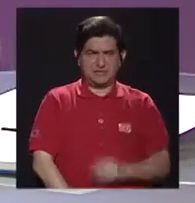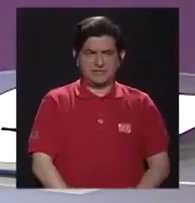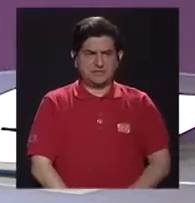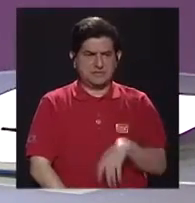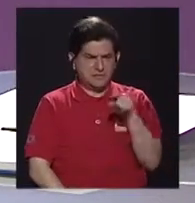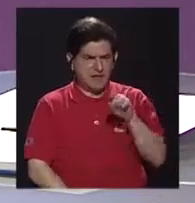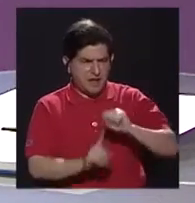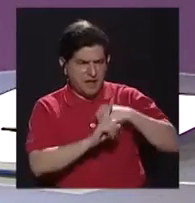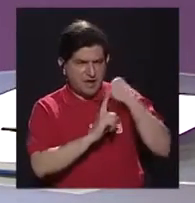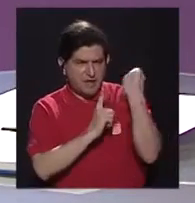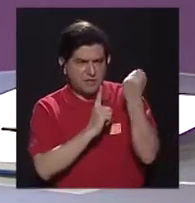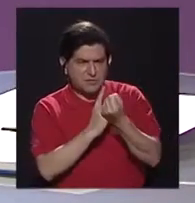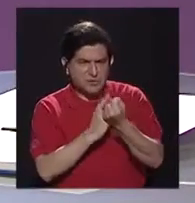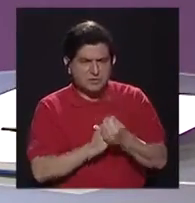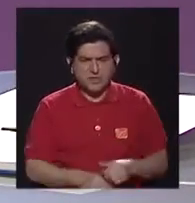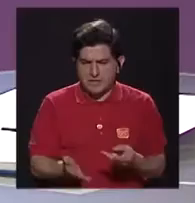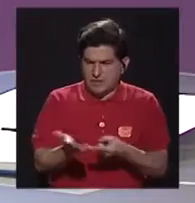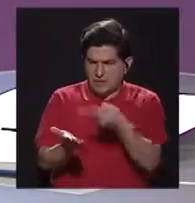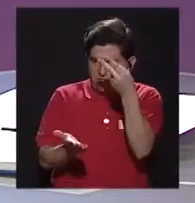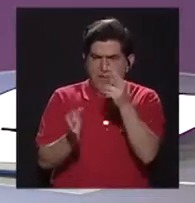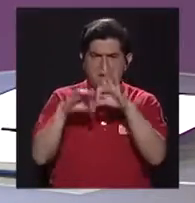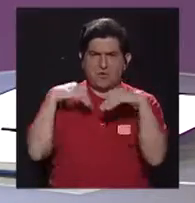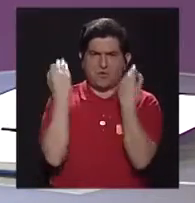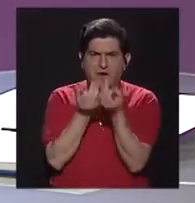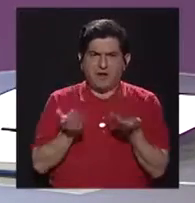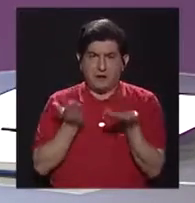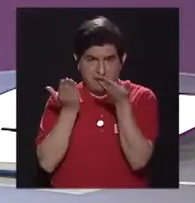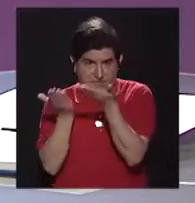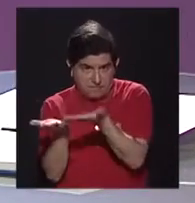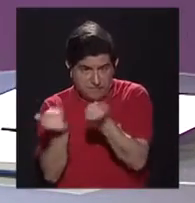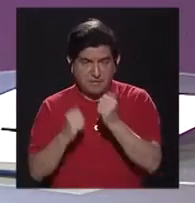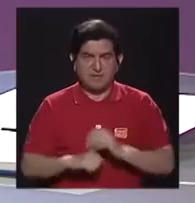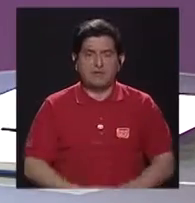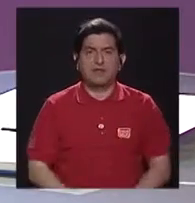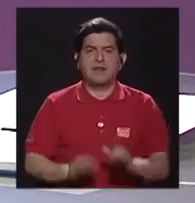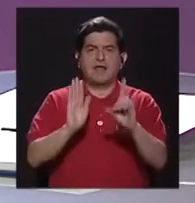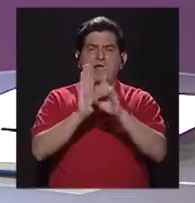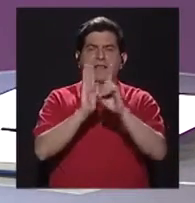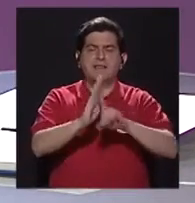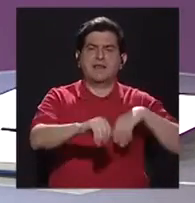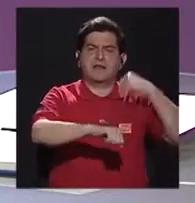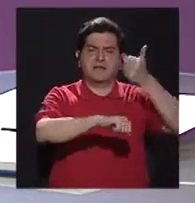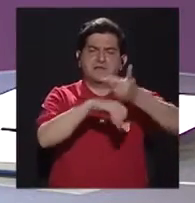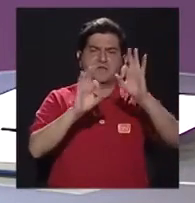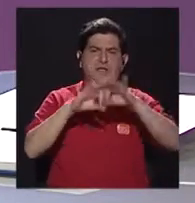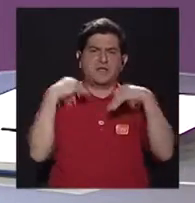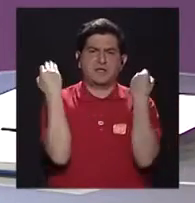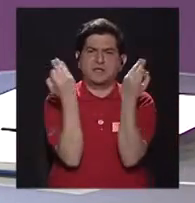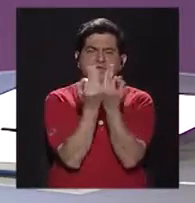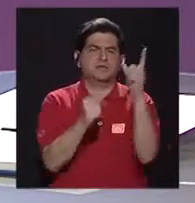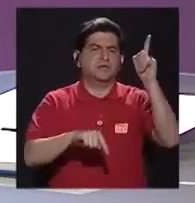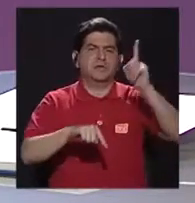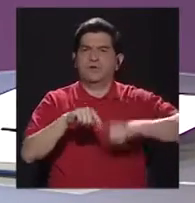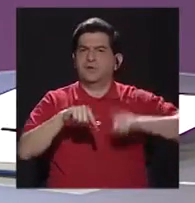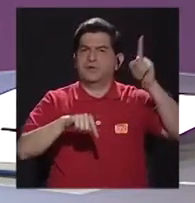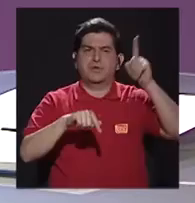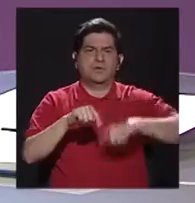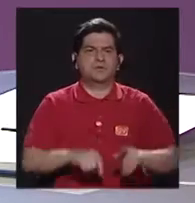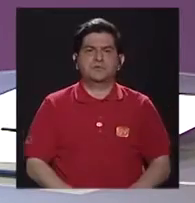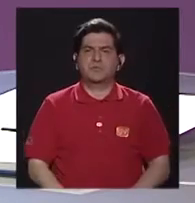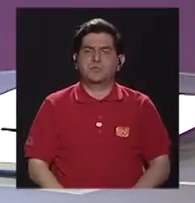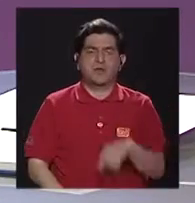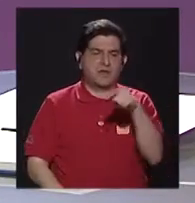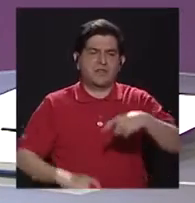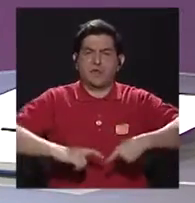que tiene la sociedad sobre la familia es tan importante, que el derecho a formar una familia no se puede